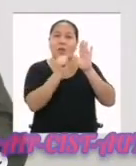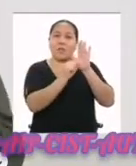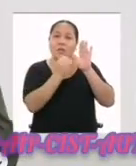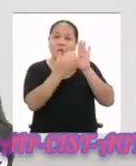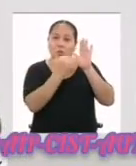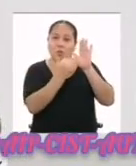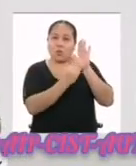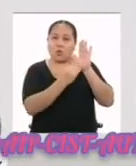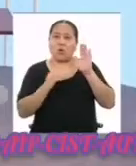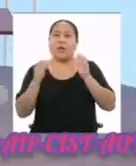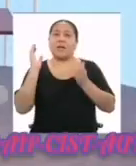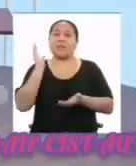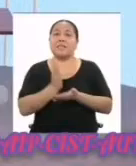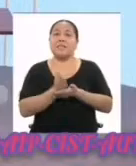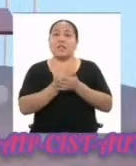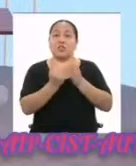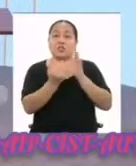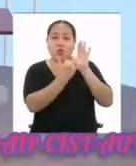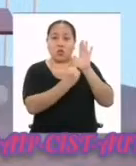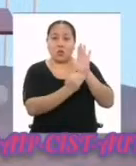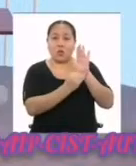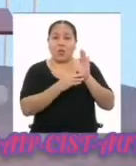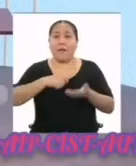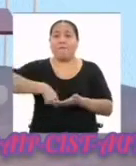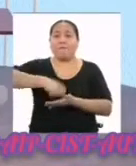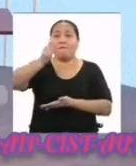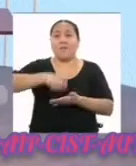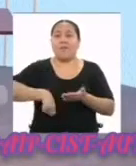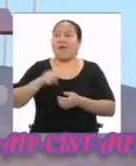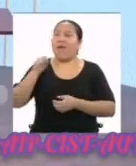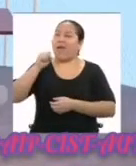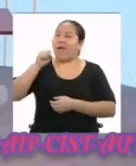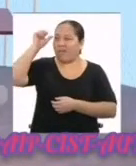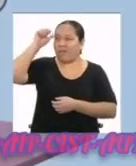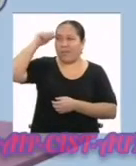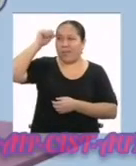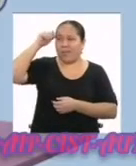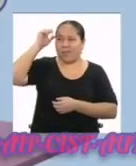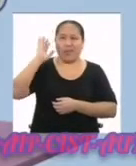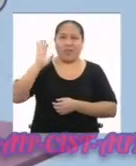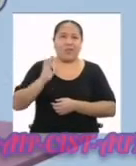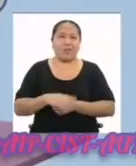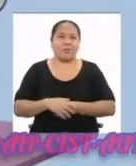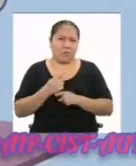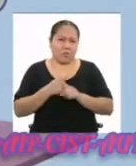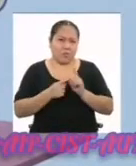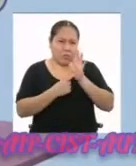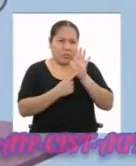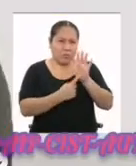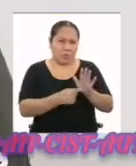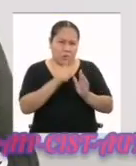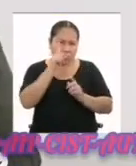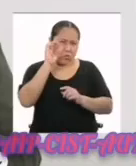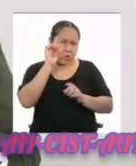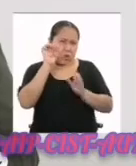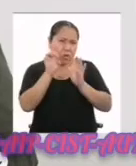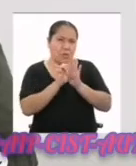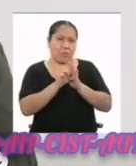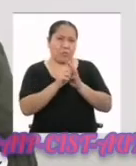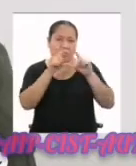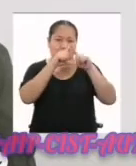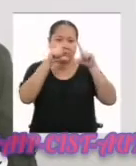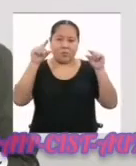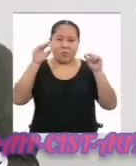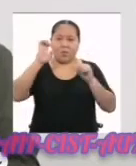sanción y firma. Claro, claro. Ya me voy acordando. Pero, ¿puede mostrarnos un ejemplo, porfa? Primero está